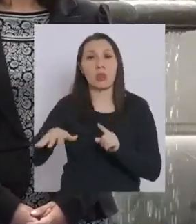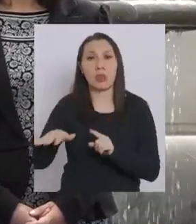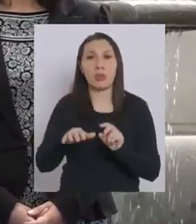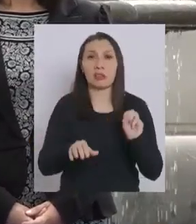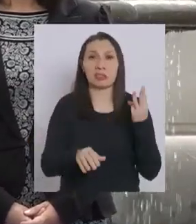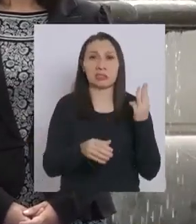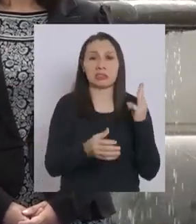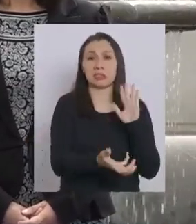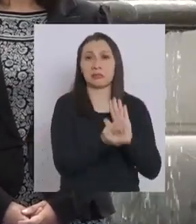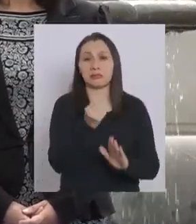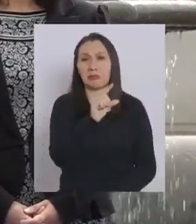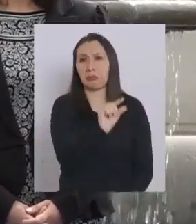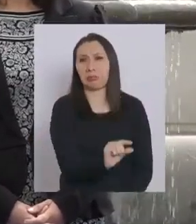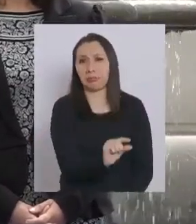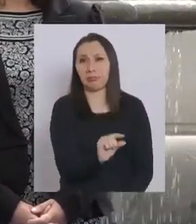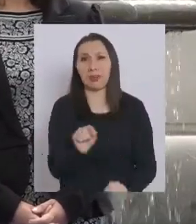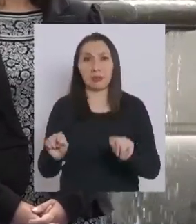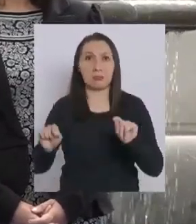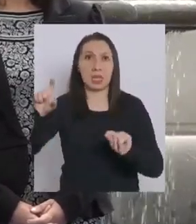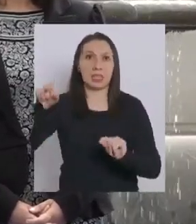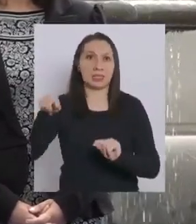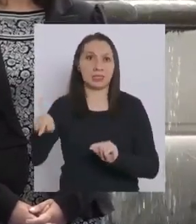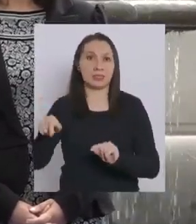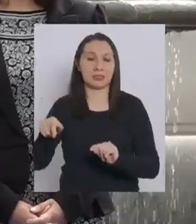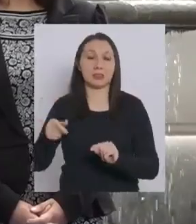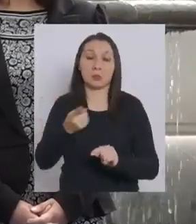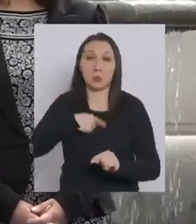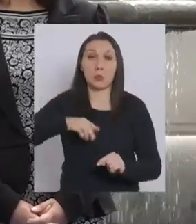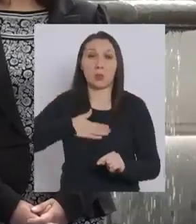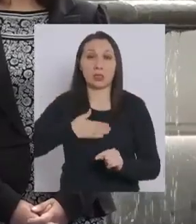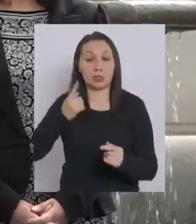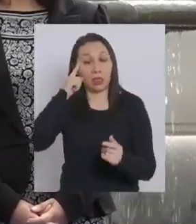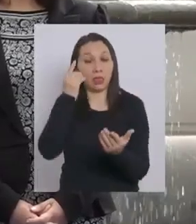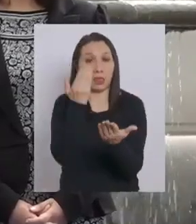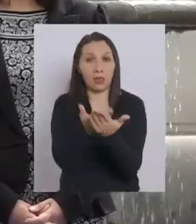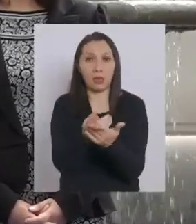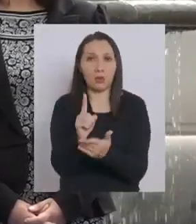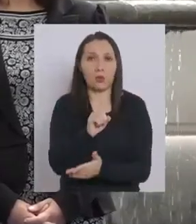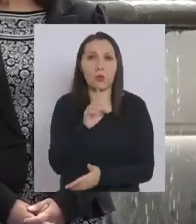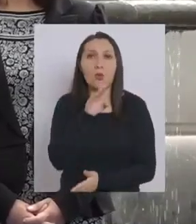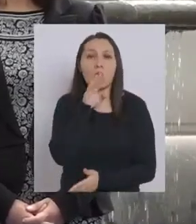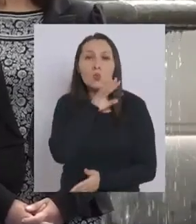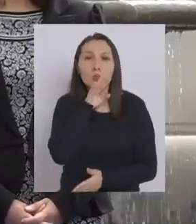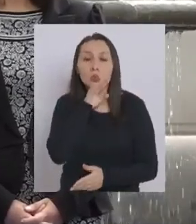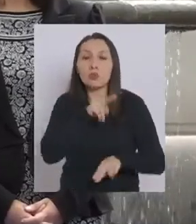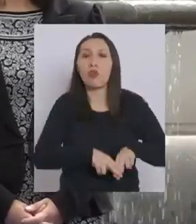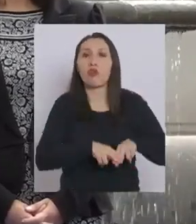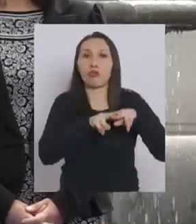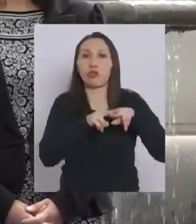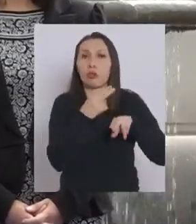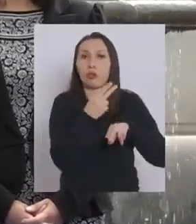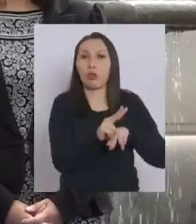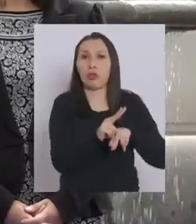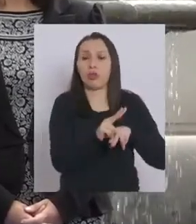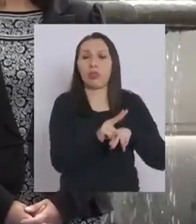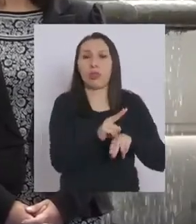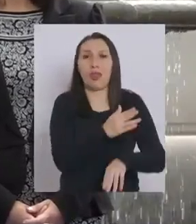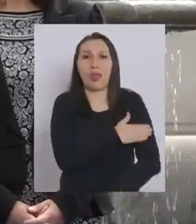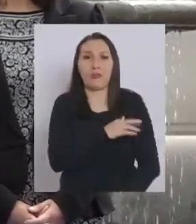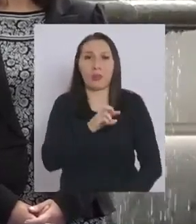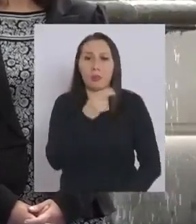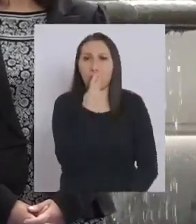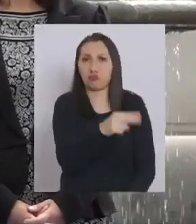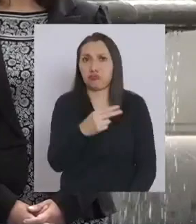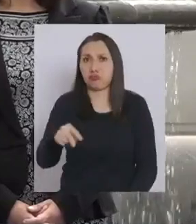con el tercer retiro. Pero además, nuestra propuesta no utiliza los ahorros previsionales que les pertenecen